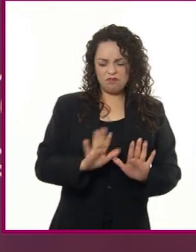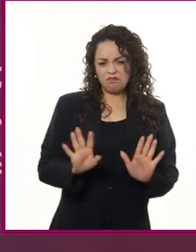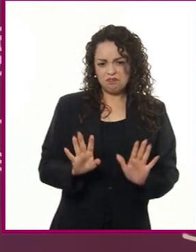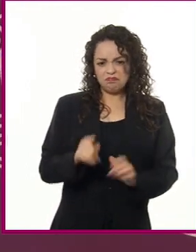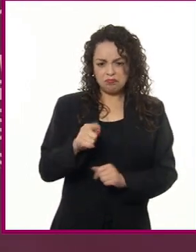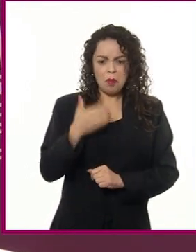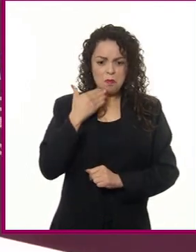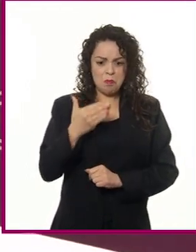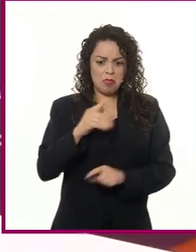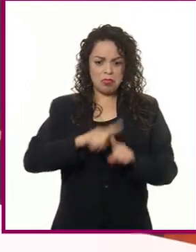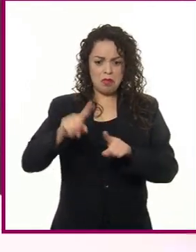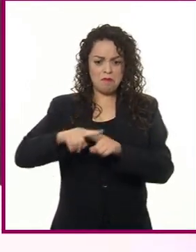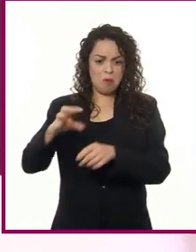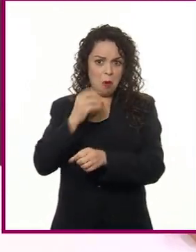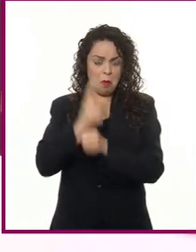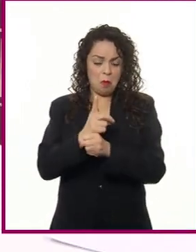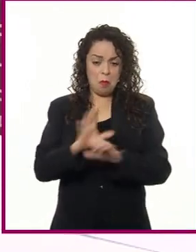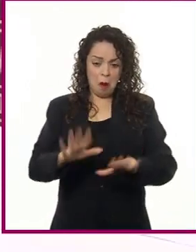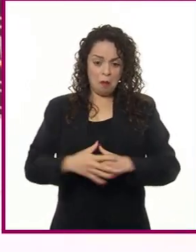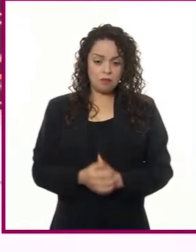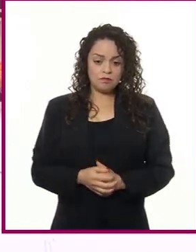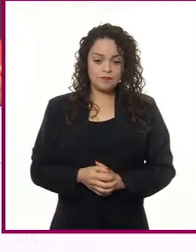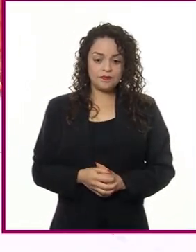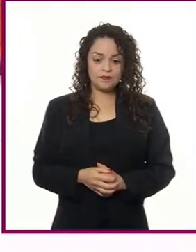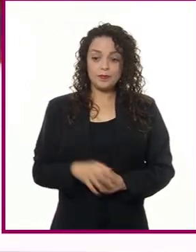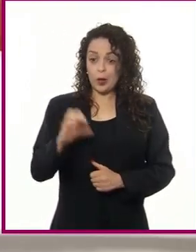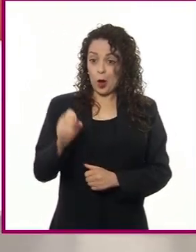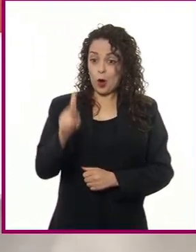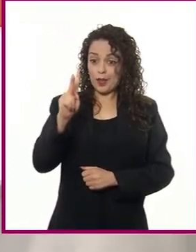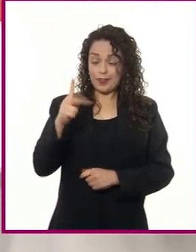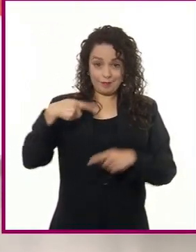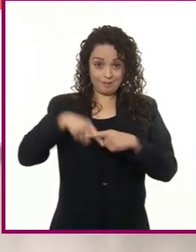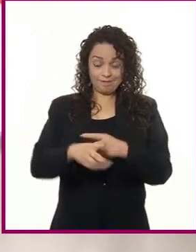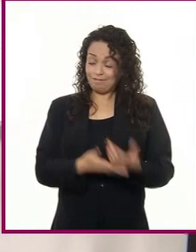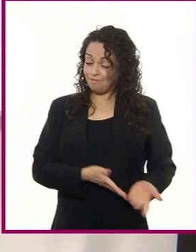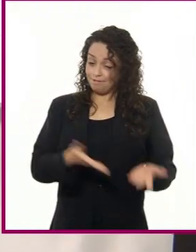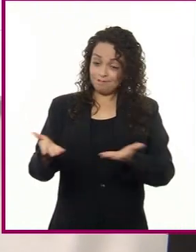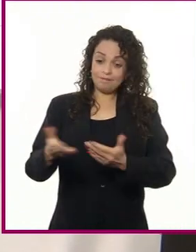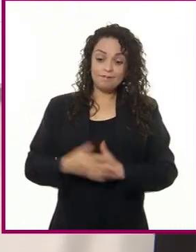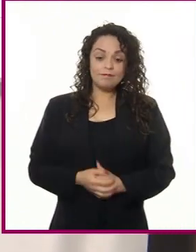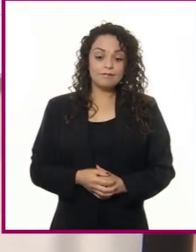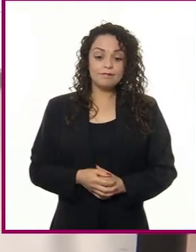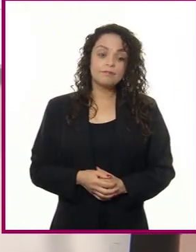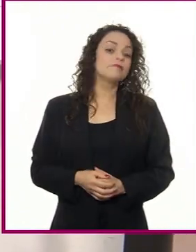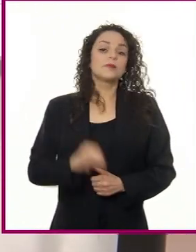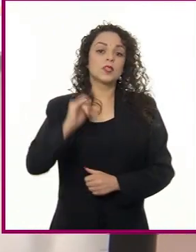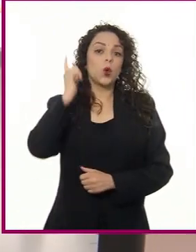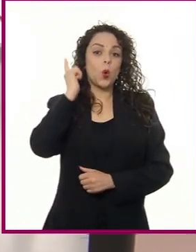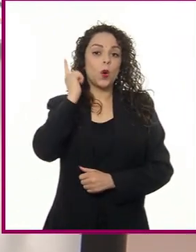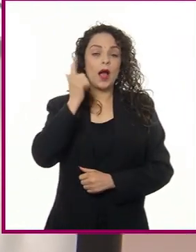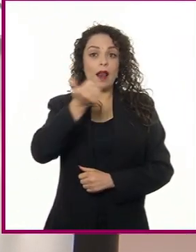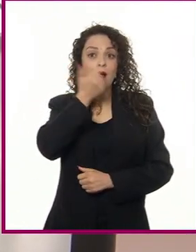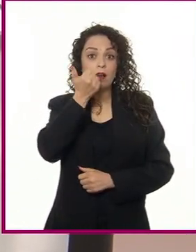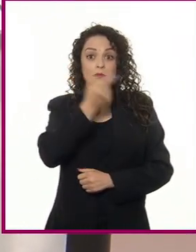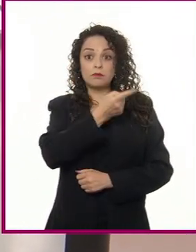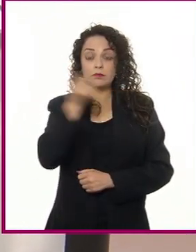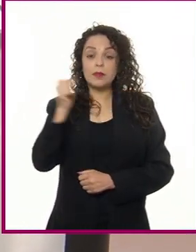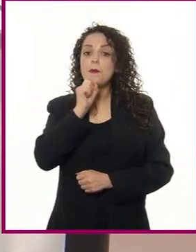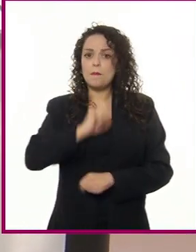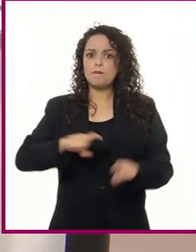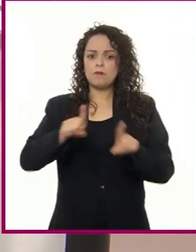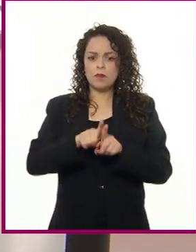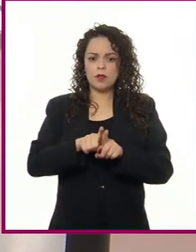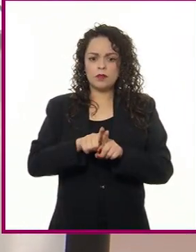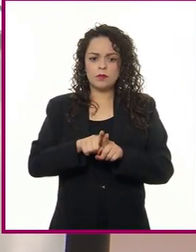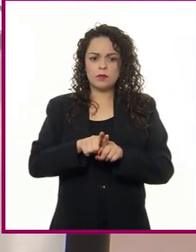buenas alternativas. Muy bien, entonces, adelante. Sí, esperemos que allá en casa nuestros alumnos también tengan